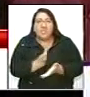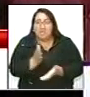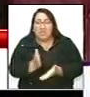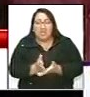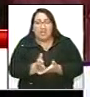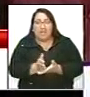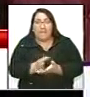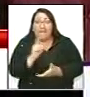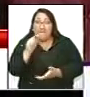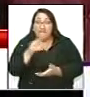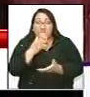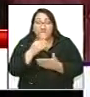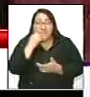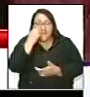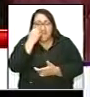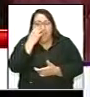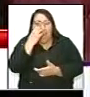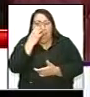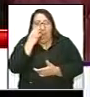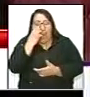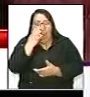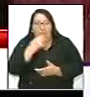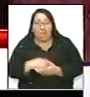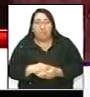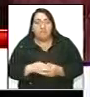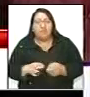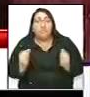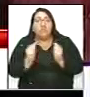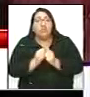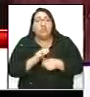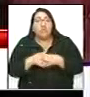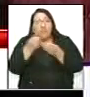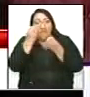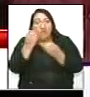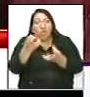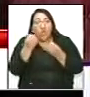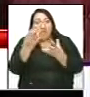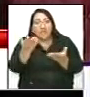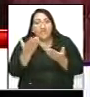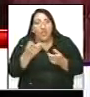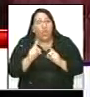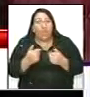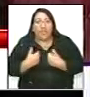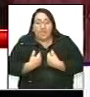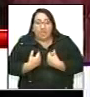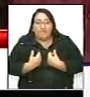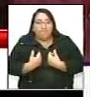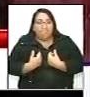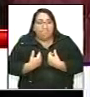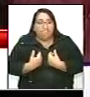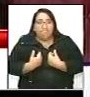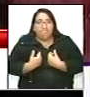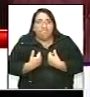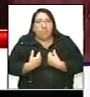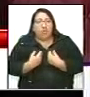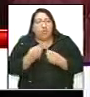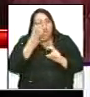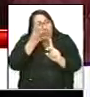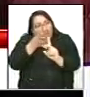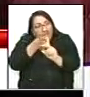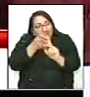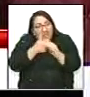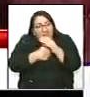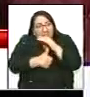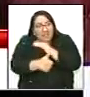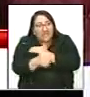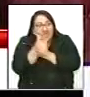El problema es que con información que no tienes, con información